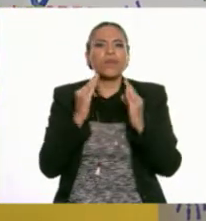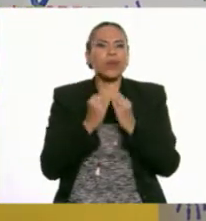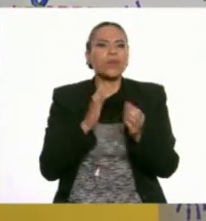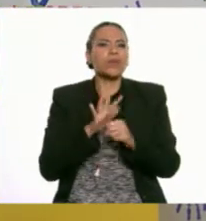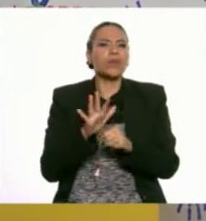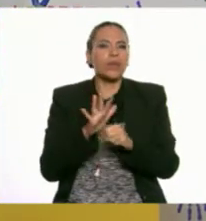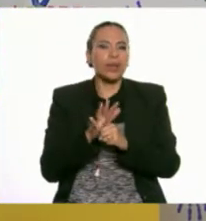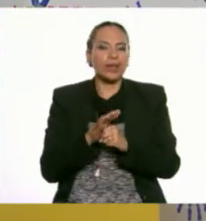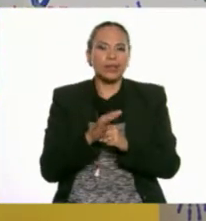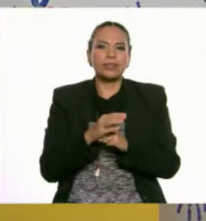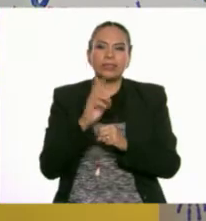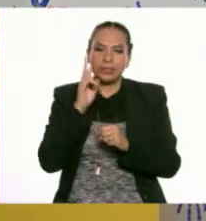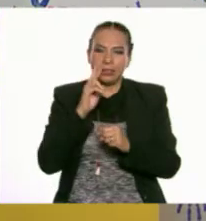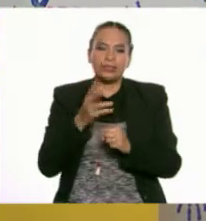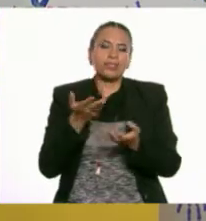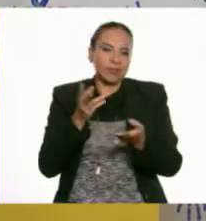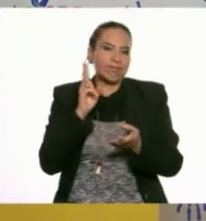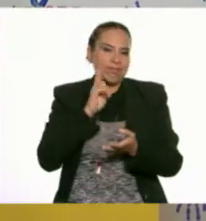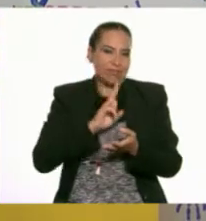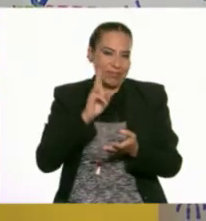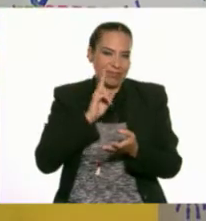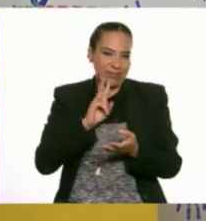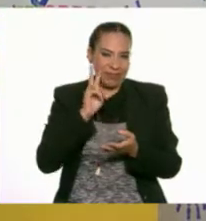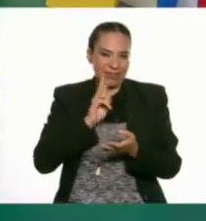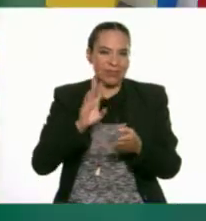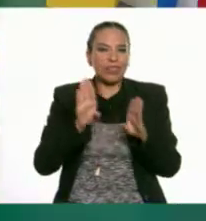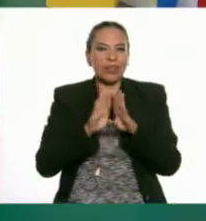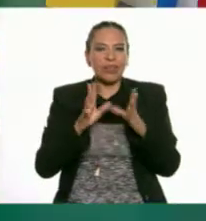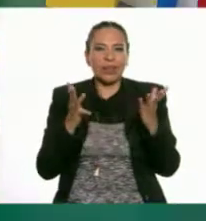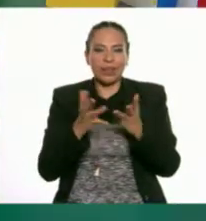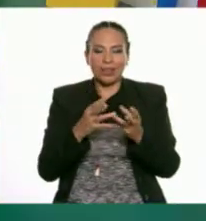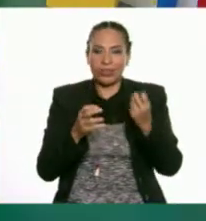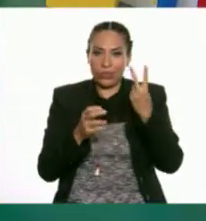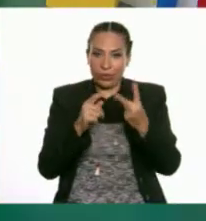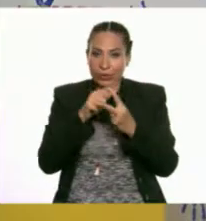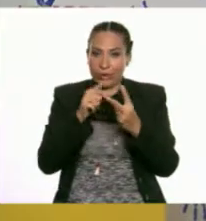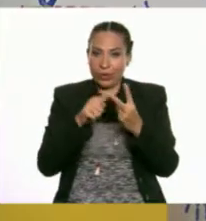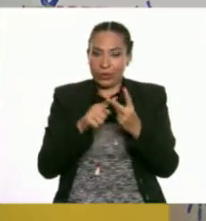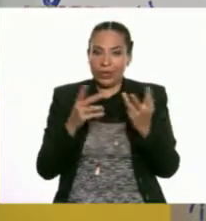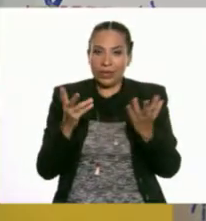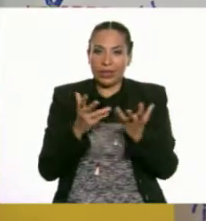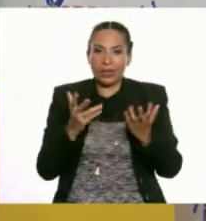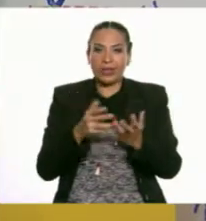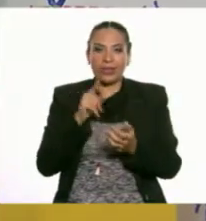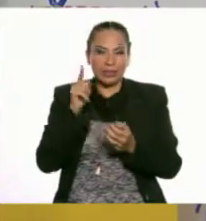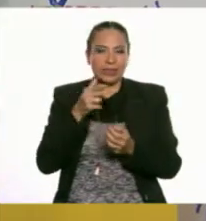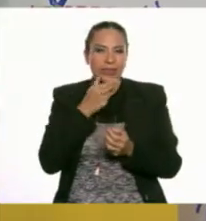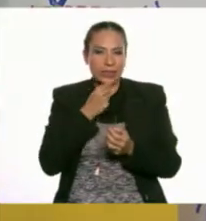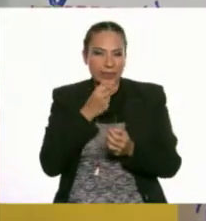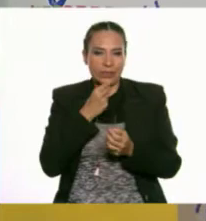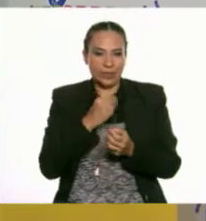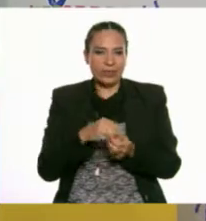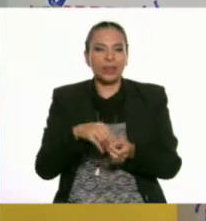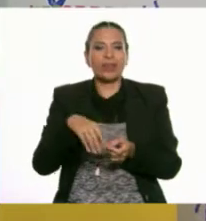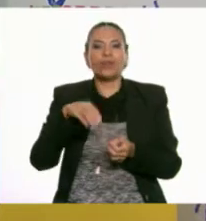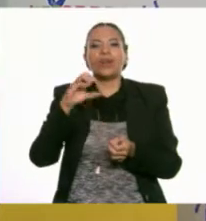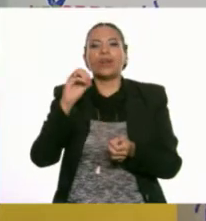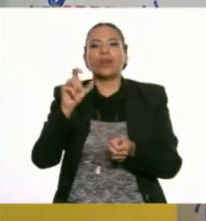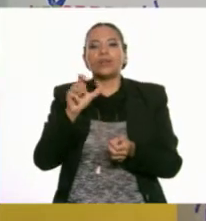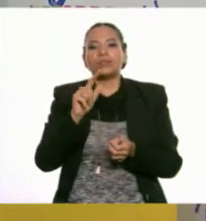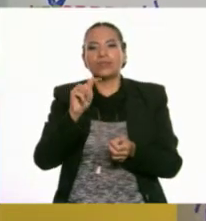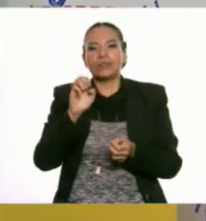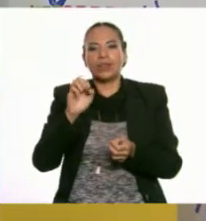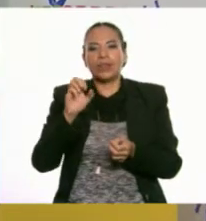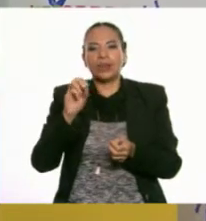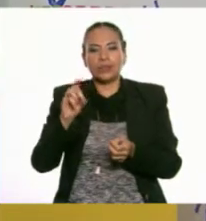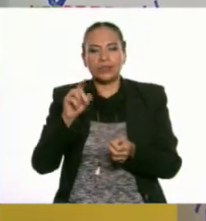es experimentándolo. Sí, nos encantan los experimentos. Hacemos los dos experimentos que hizo Ørsted. Sí. Sí. Primero vamos